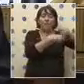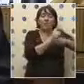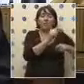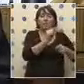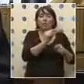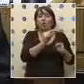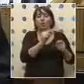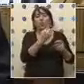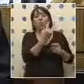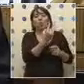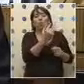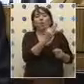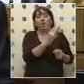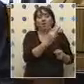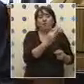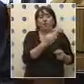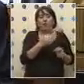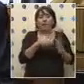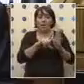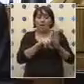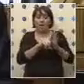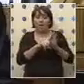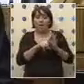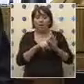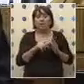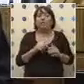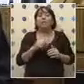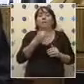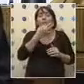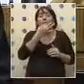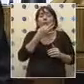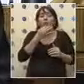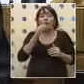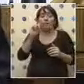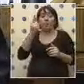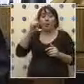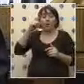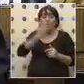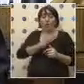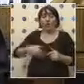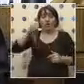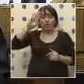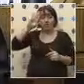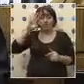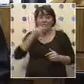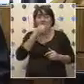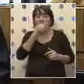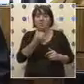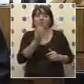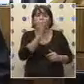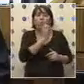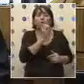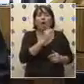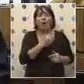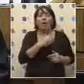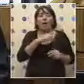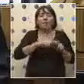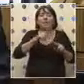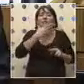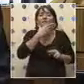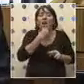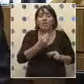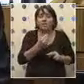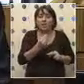.416, que fue promulgada durante el primer gobierno de Michel Bachelet, busca facilitar el desenvolvimiento de esta empresa de menor